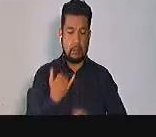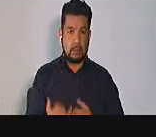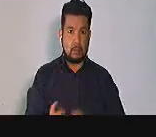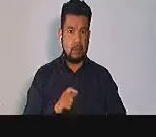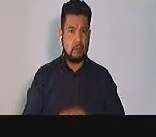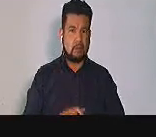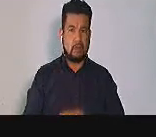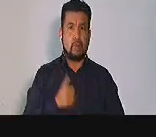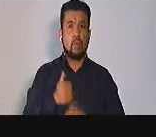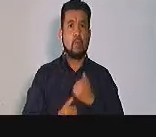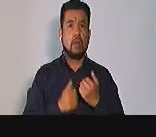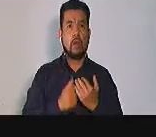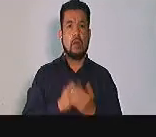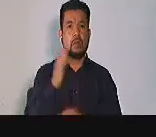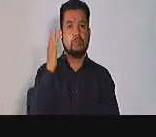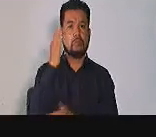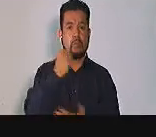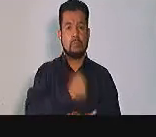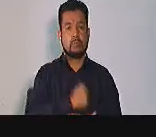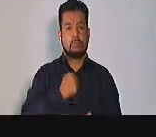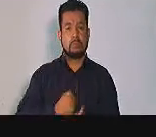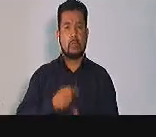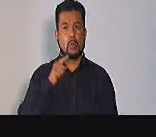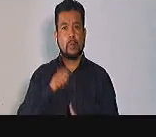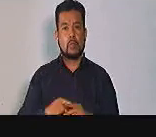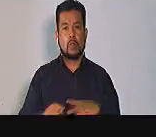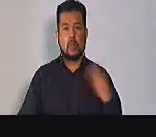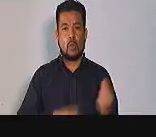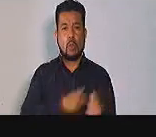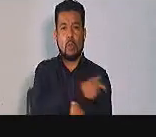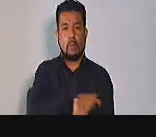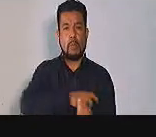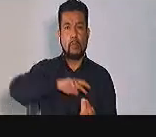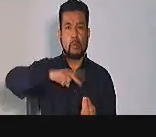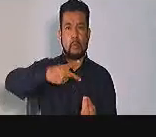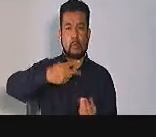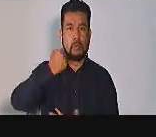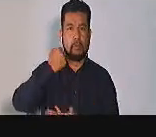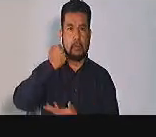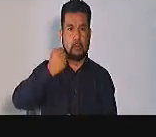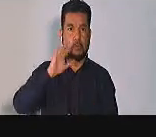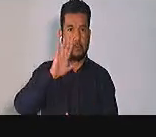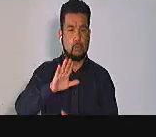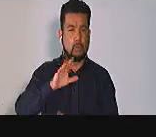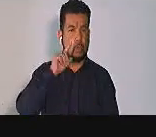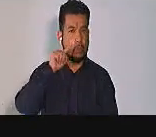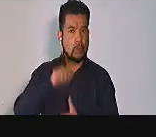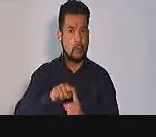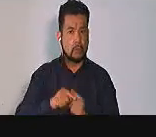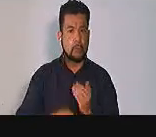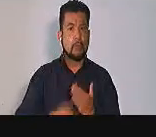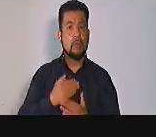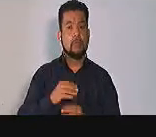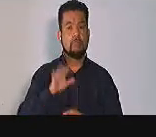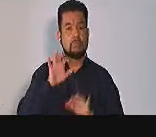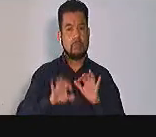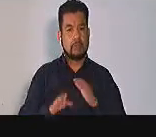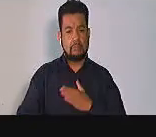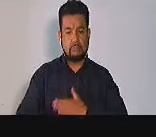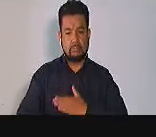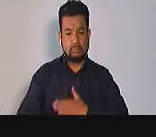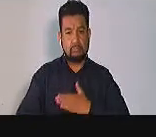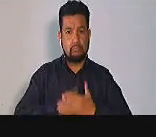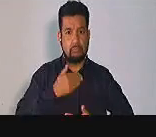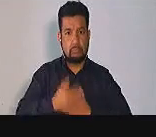momento, ¿qué ponencias ya tenemos radicadas para la Comisión Segunda de Presupuesto para poder ir entonces, secretario,